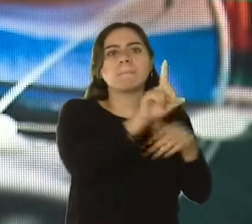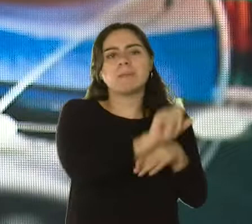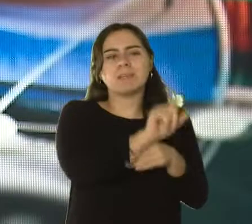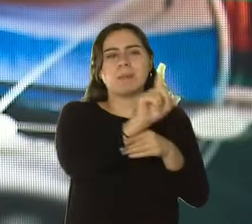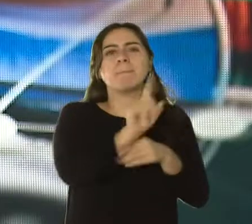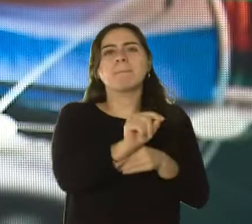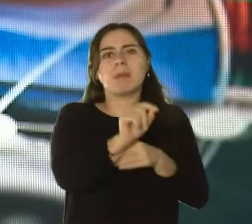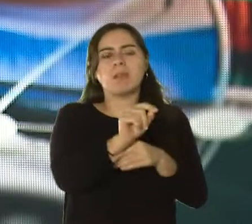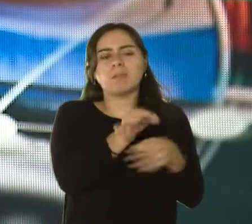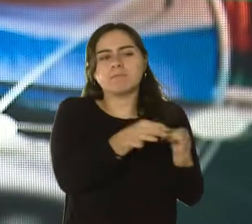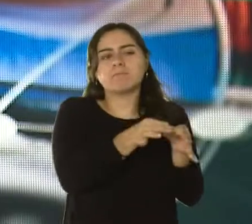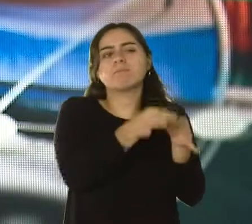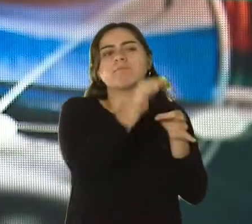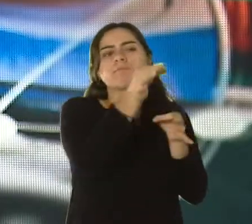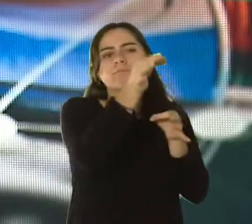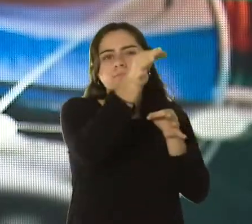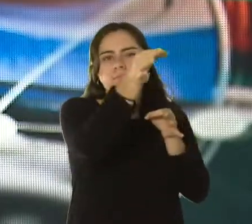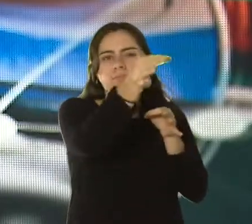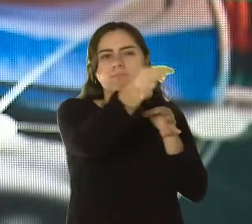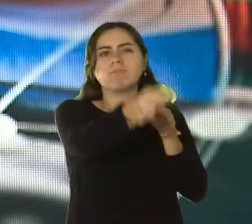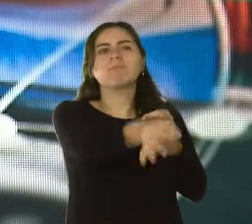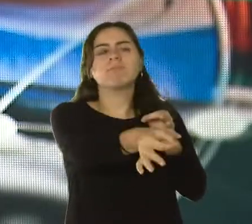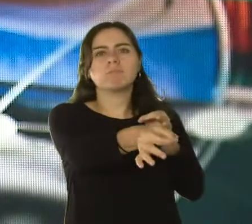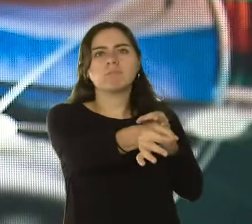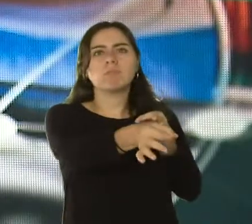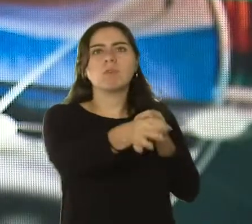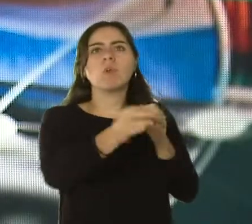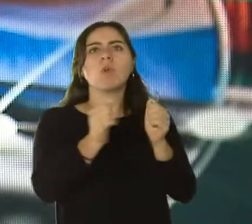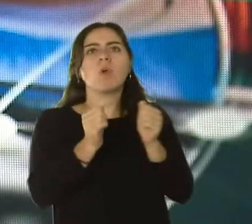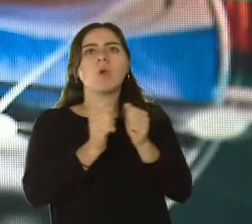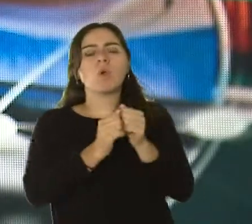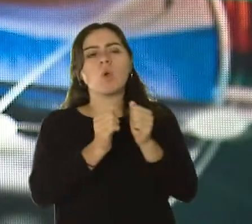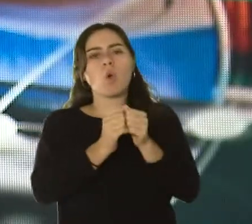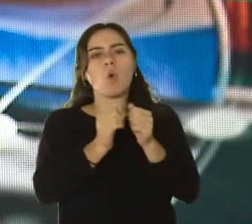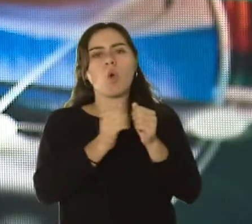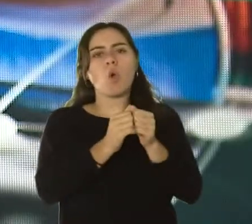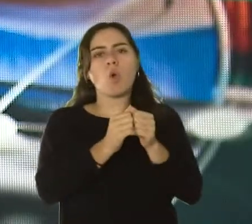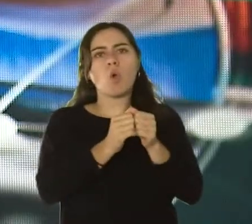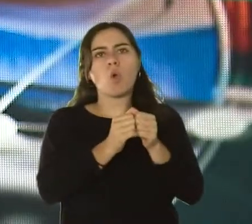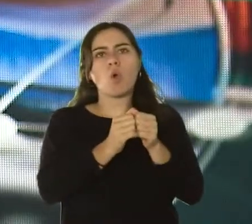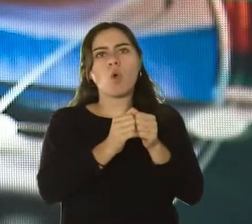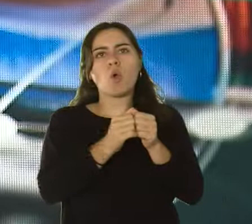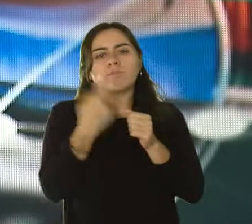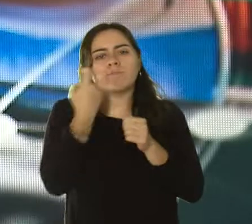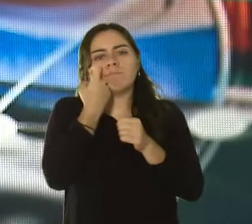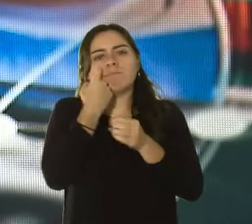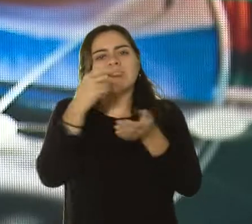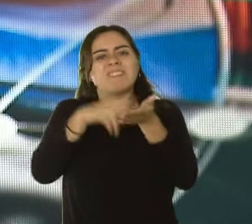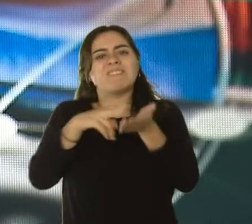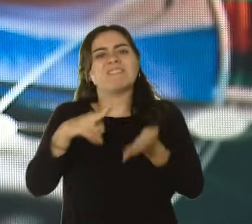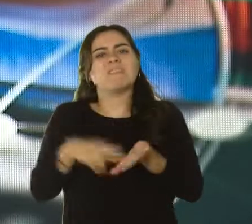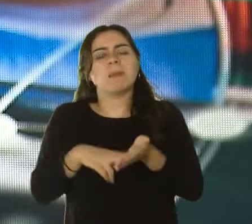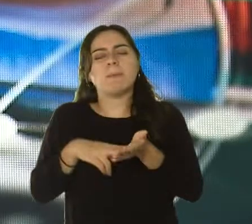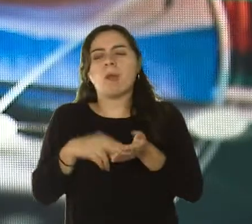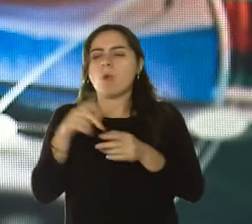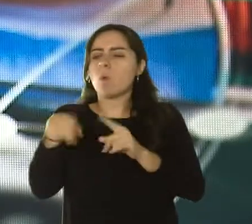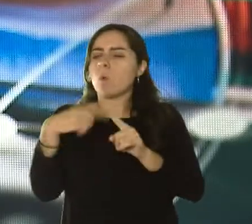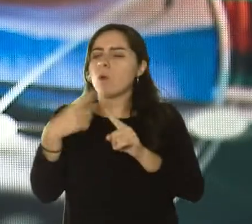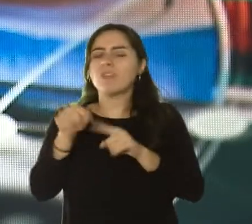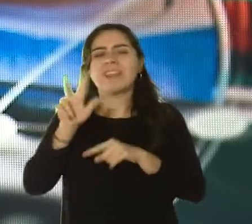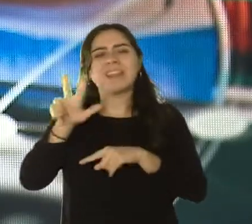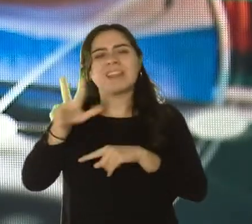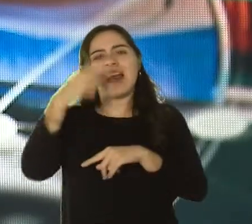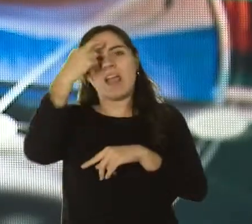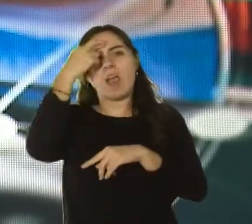2020 estas moratorias con la última extensión que la acaban de firmar ahora el pasado 3 de